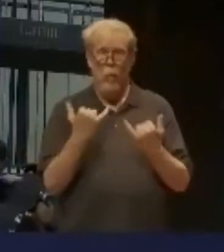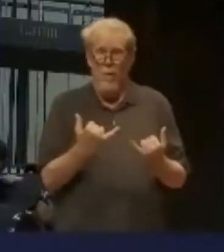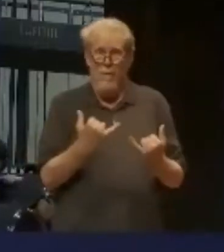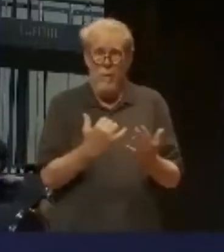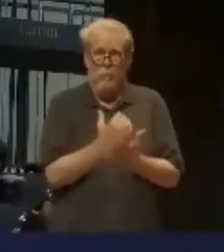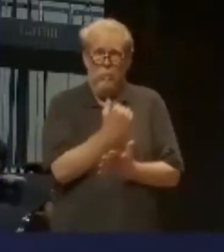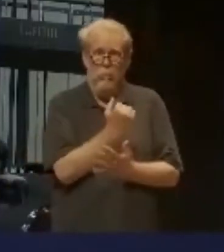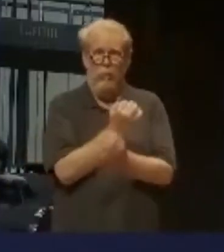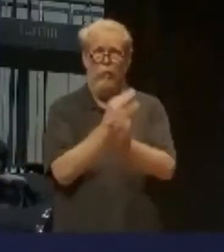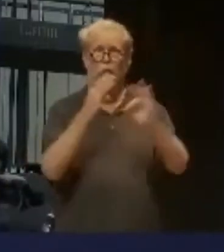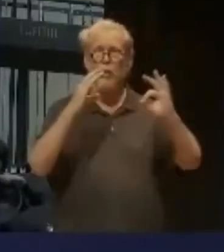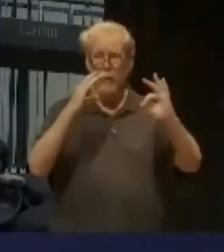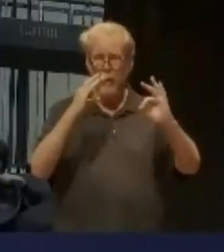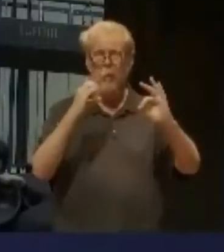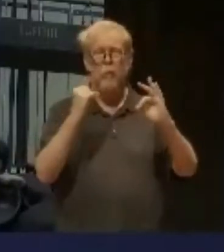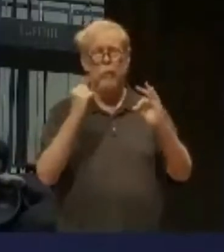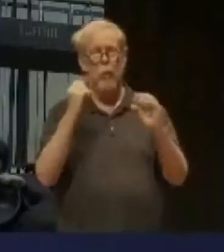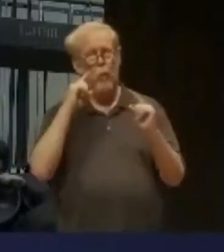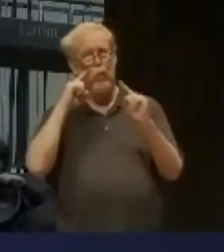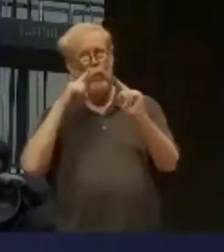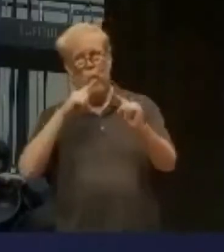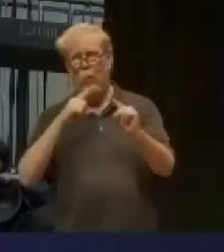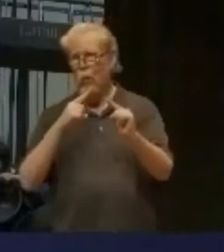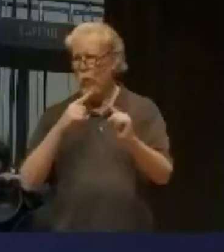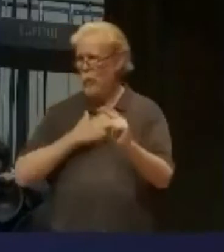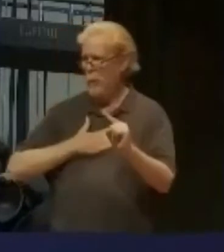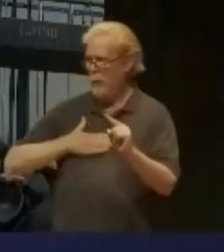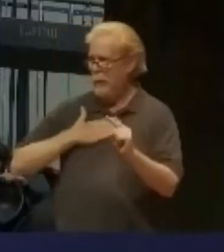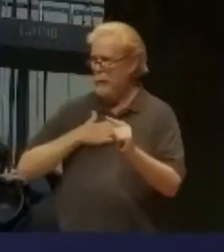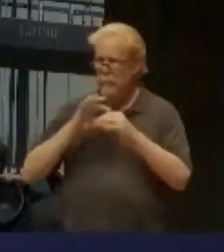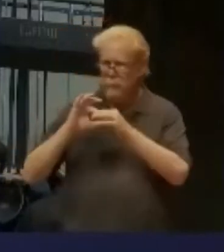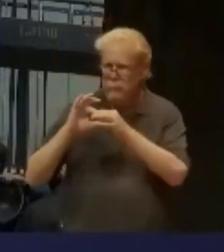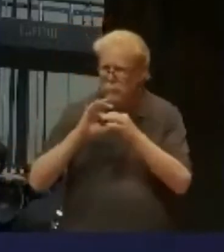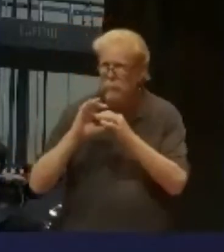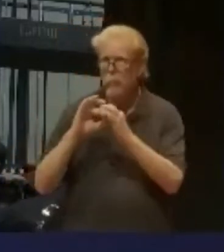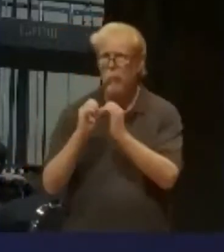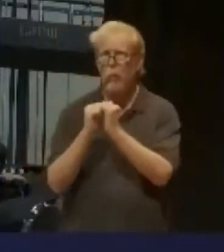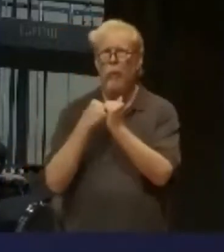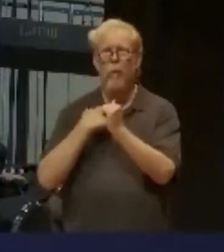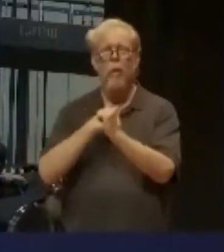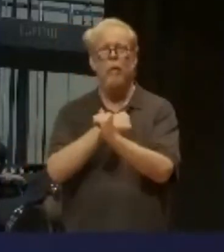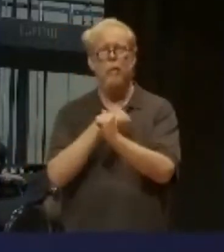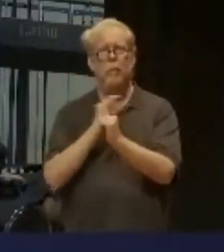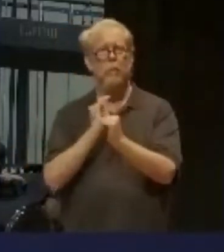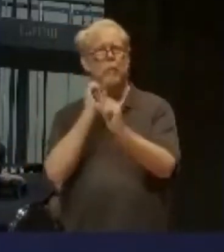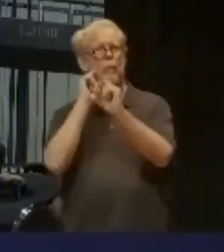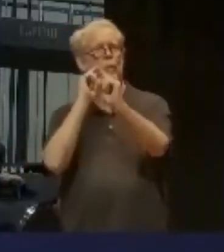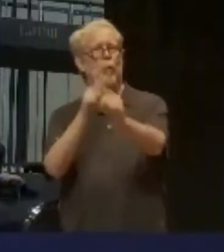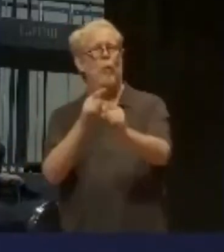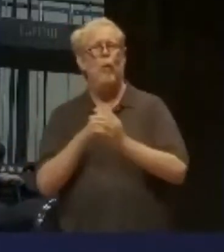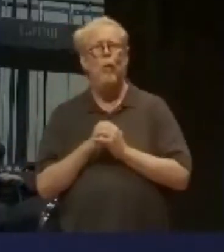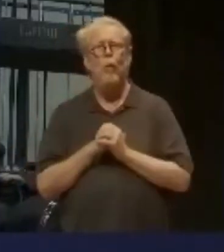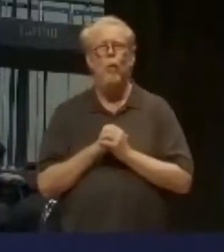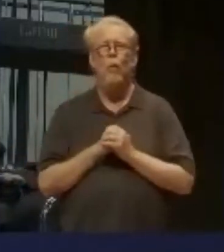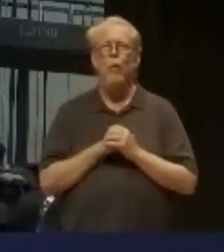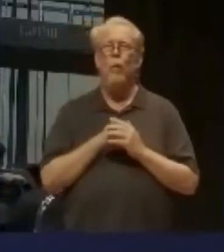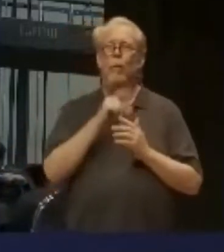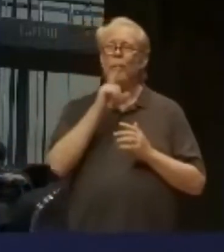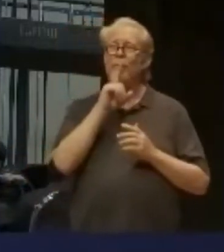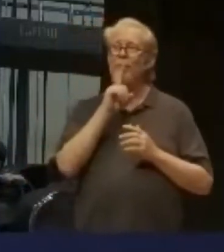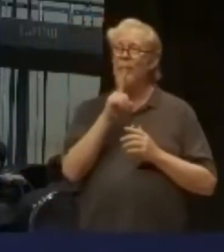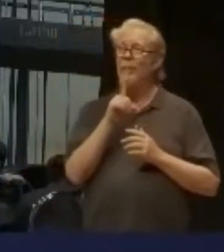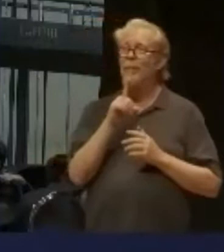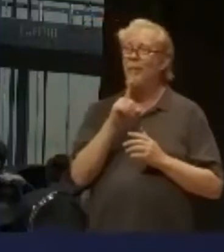tomar la vacuna de meningitis, que cuesta $200. Así que trabajen con nosotros, ayudémonos unos a otros, y esa es nuestra